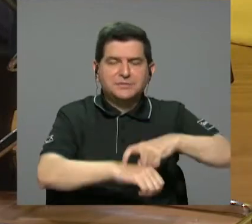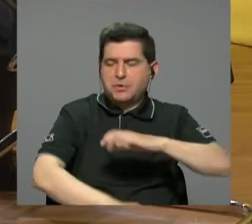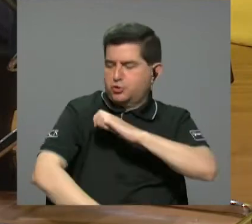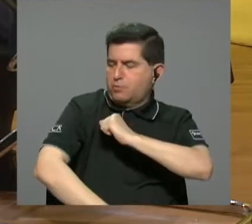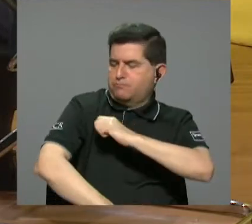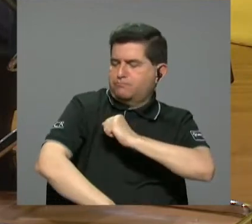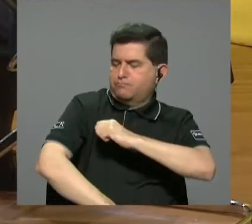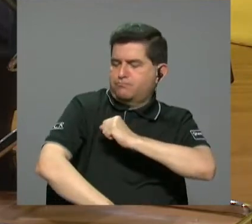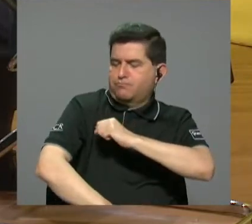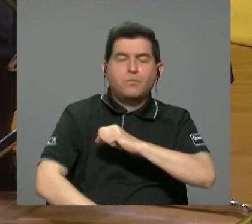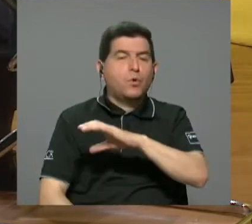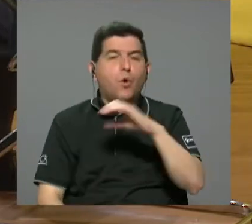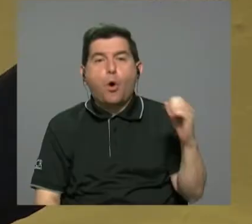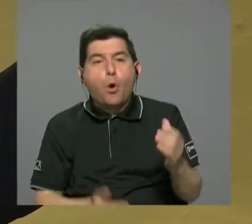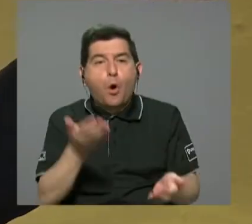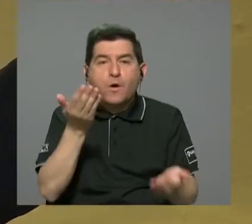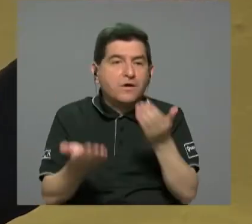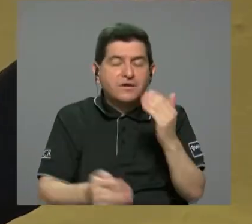presión o le